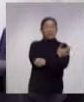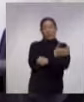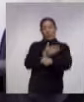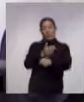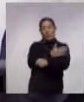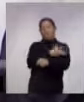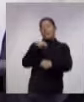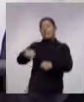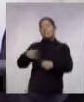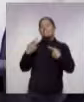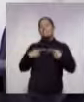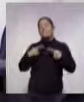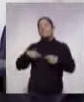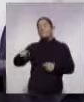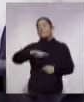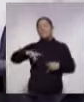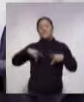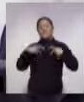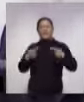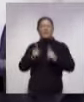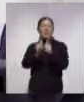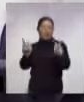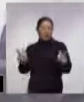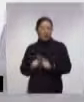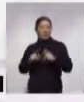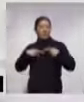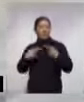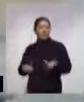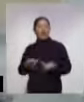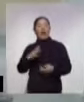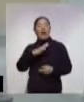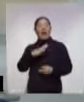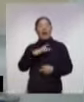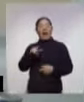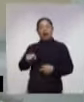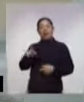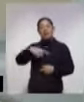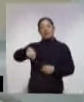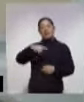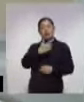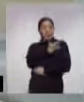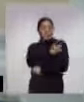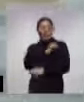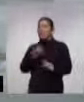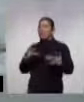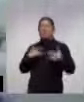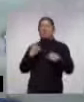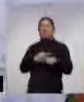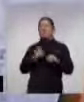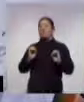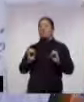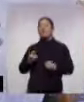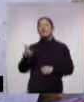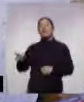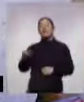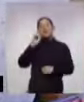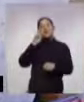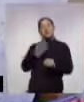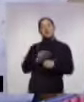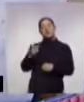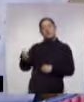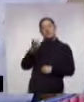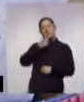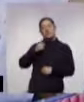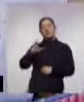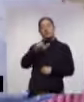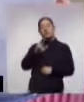vulnerables y se ve reflejado en la presencia de enfermedades. Lucero González aseguró que la administración estatal se encuentra realizando acciones